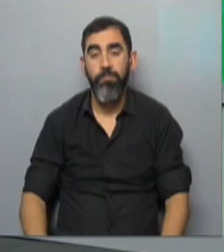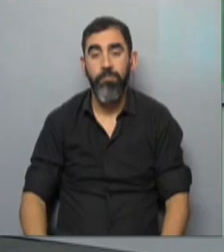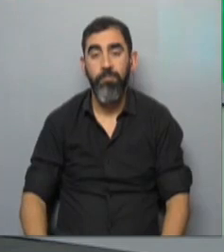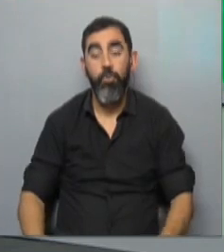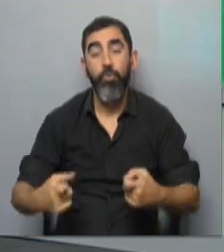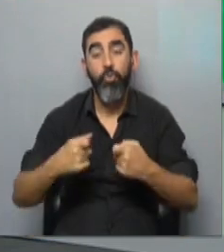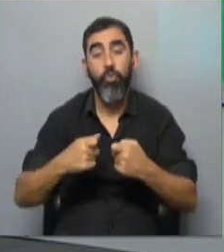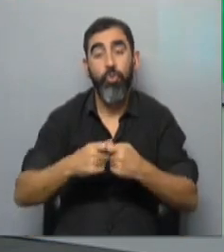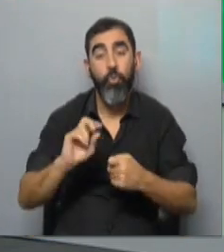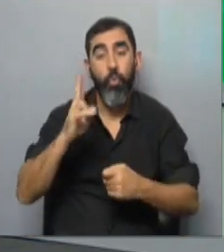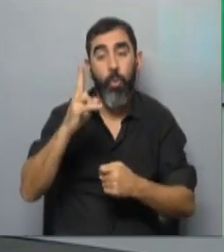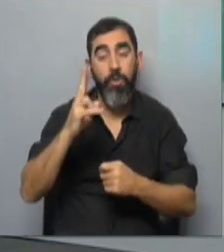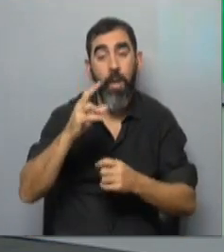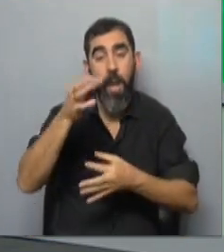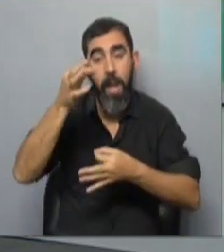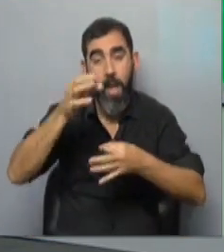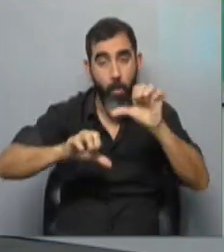La Asociación Uruguaya de